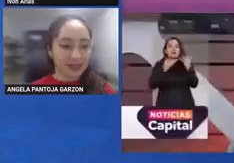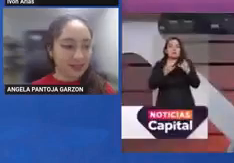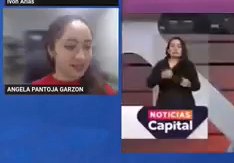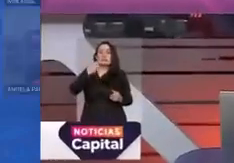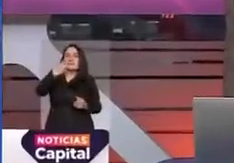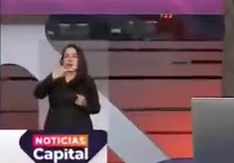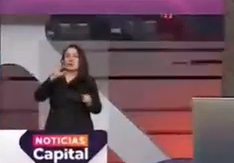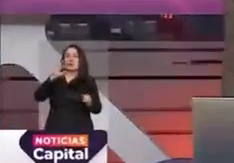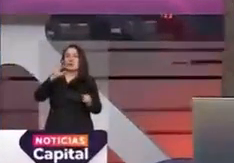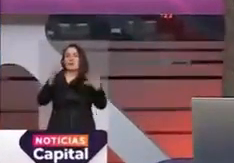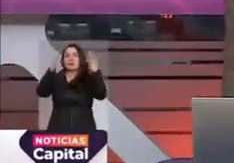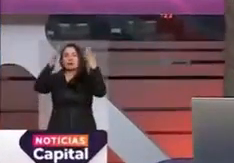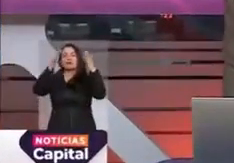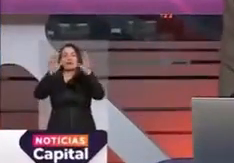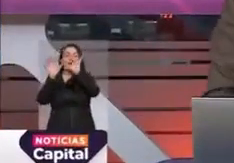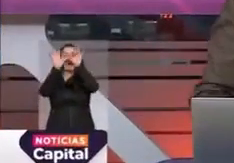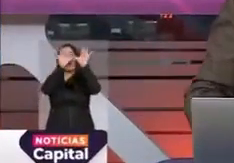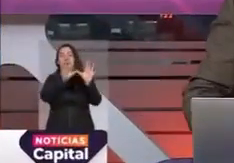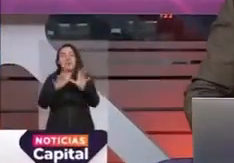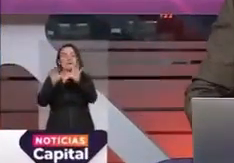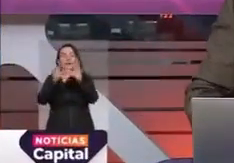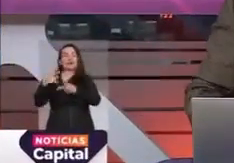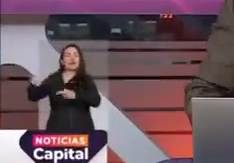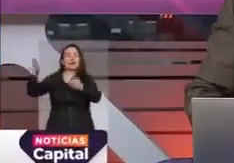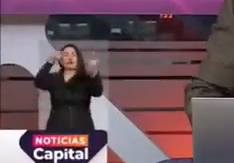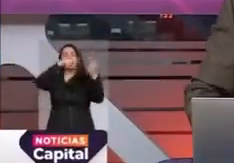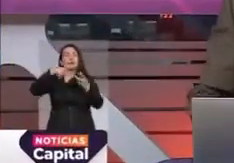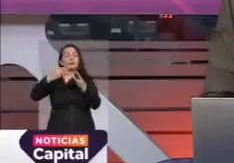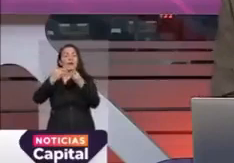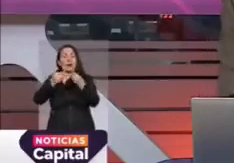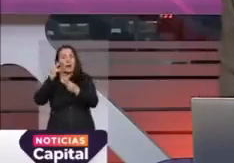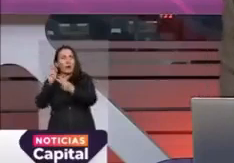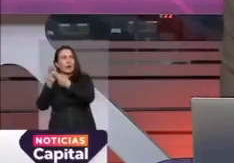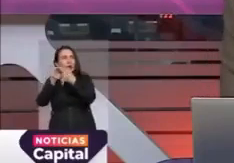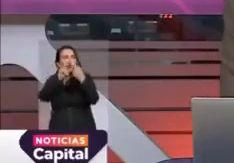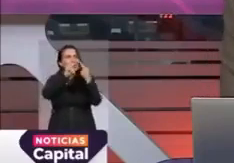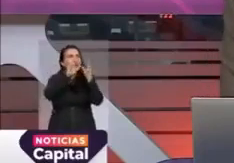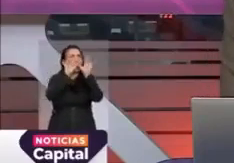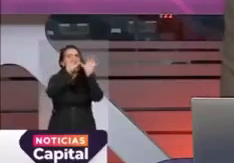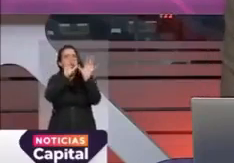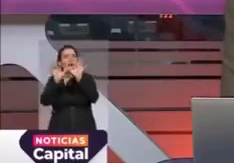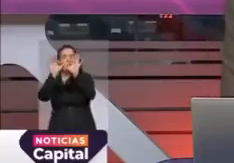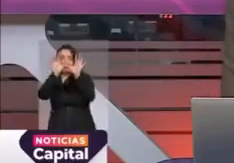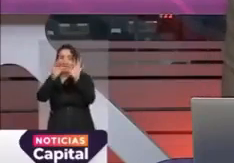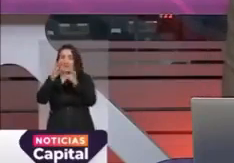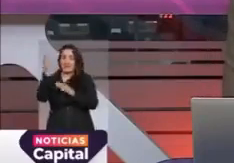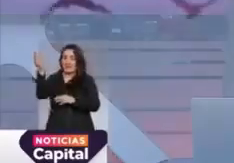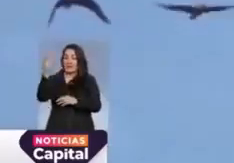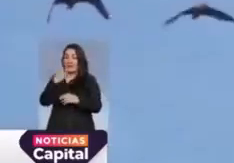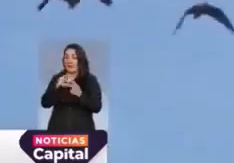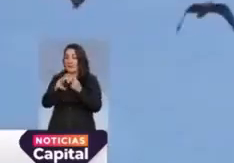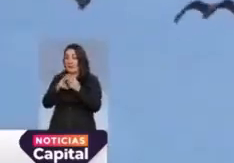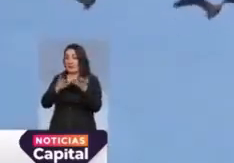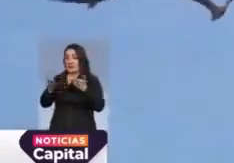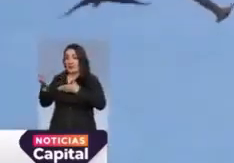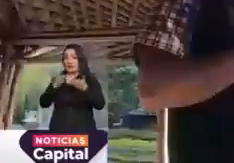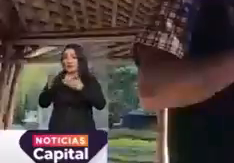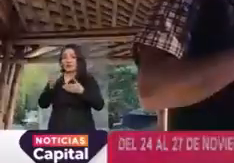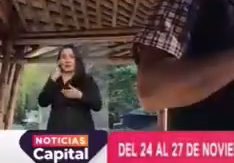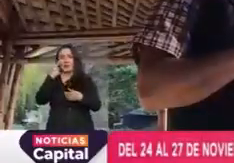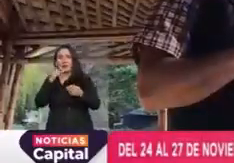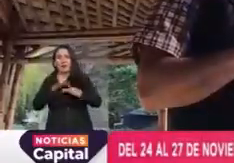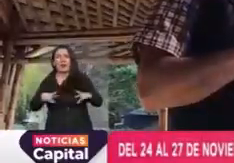Festival de Aviturismo de Bogotá, espacio pedagógico para conocer más sobre las aves. Prestadores de servicios turísticos y público en